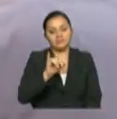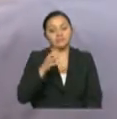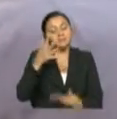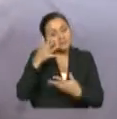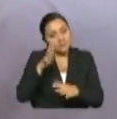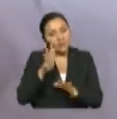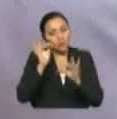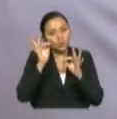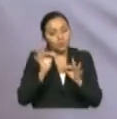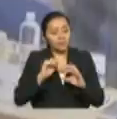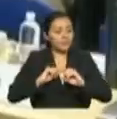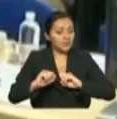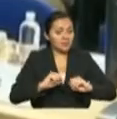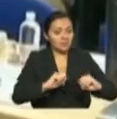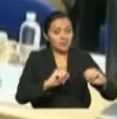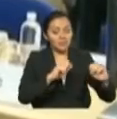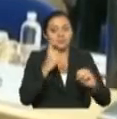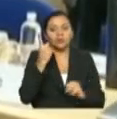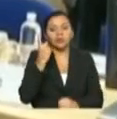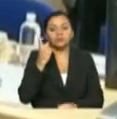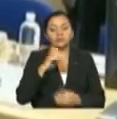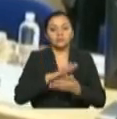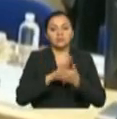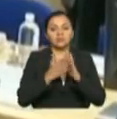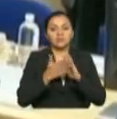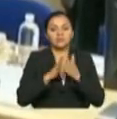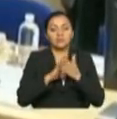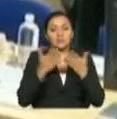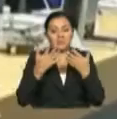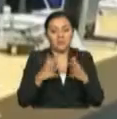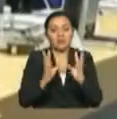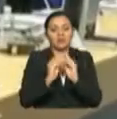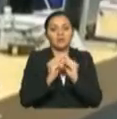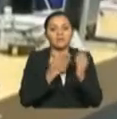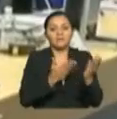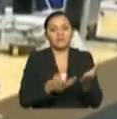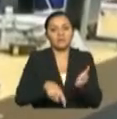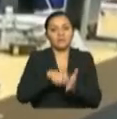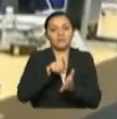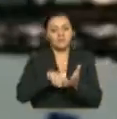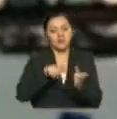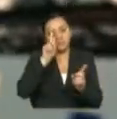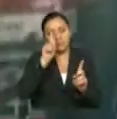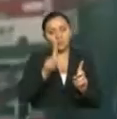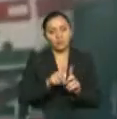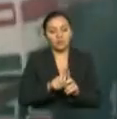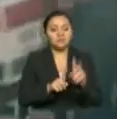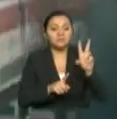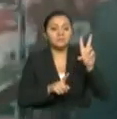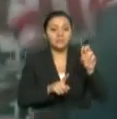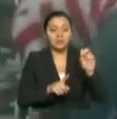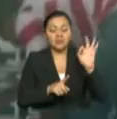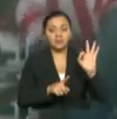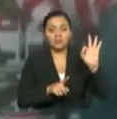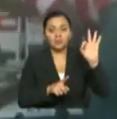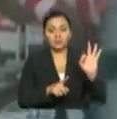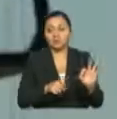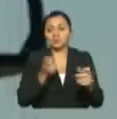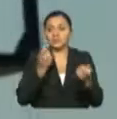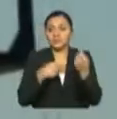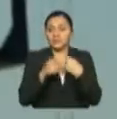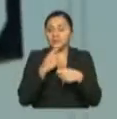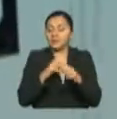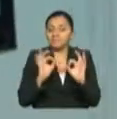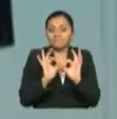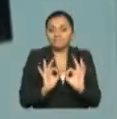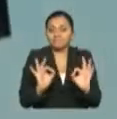cumplido este trámite, el 11 de noviembre se realizará la ceremonia de firma del acuerdo. El 30% de las exportaciones no